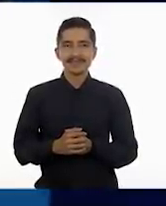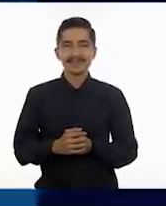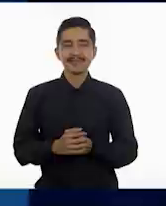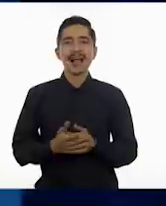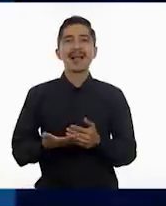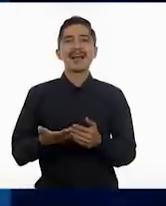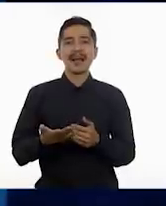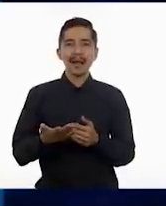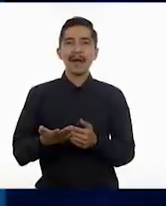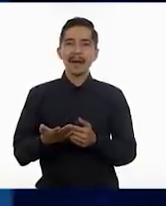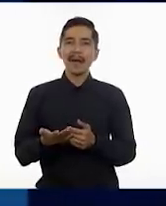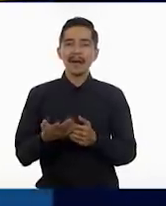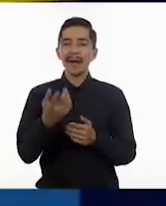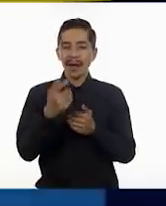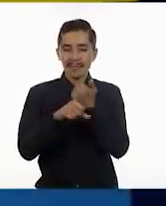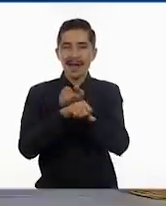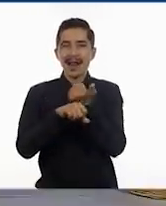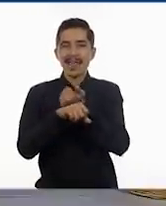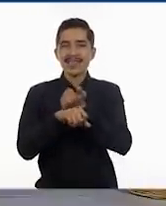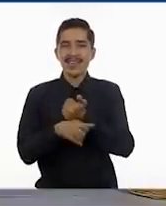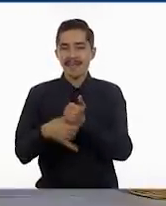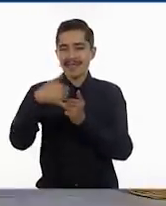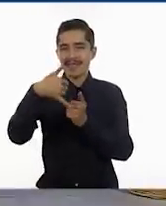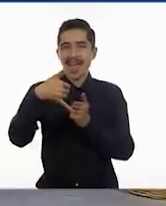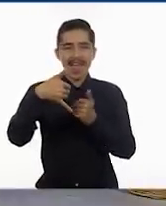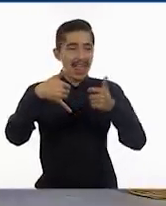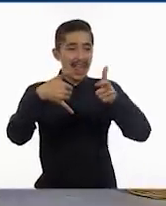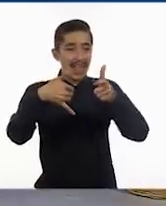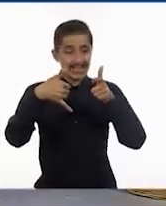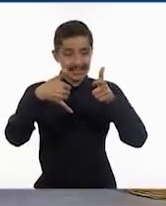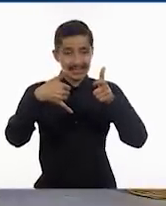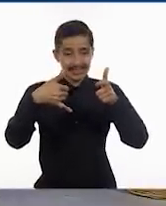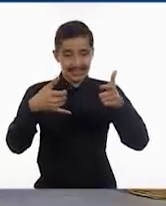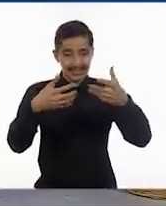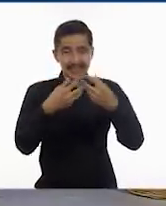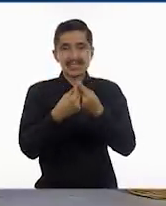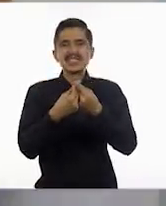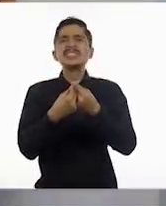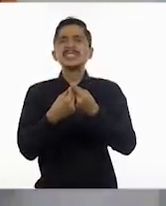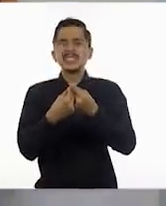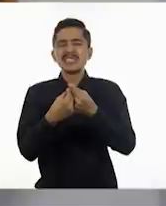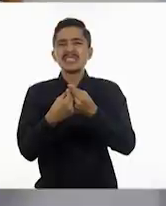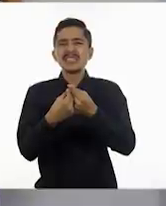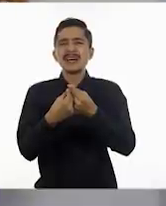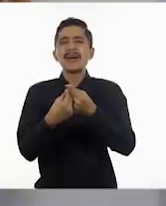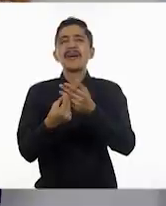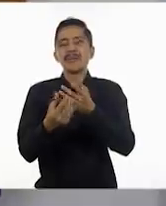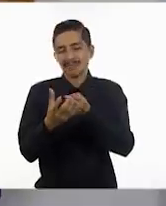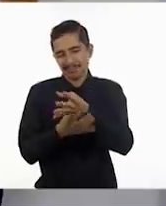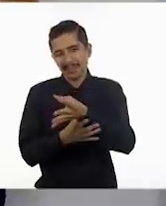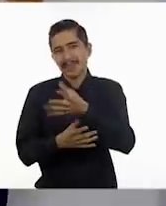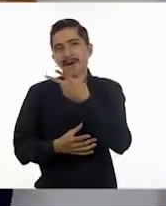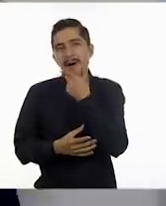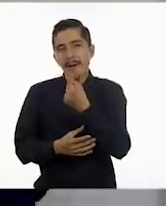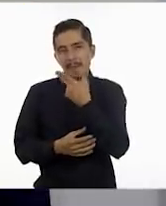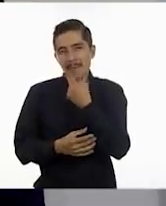con la séptima. Cromosoma Y, Bien. entonces nacerá Niño. niño.